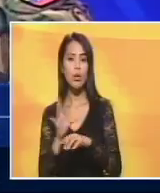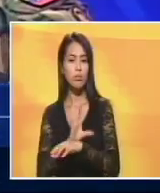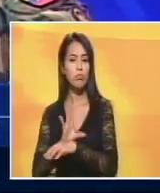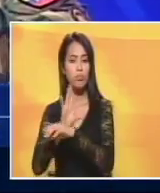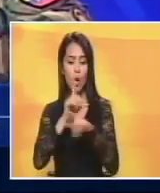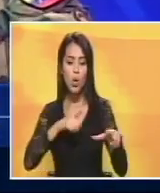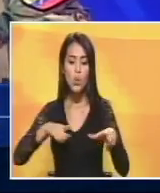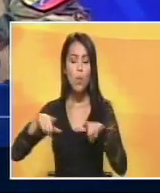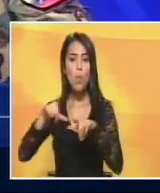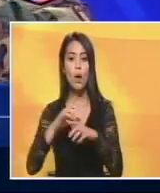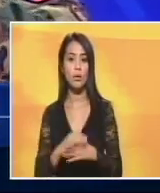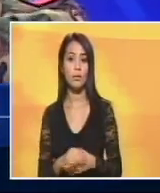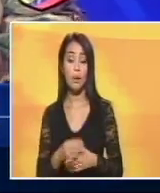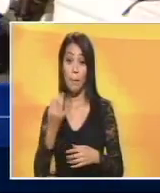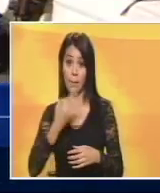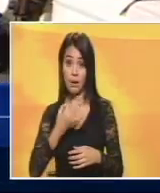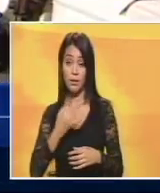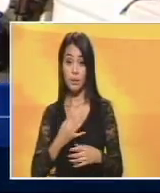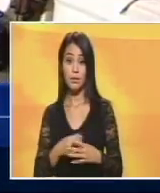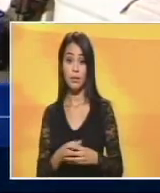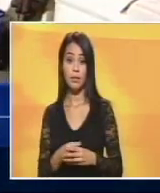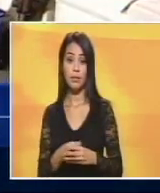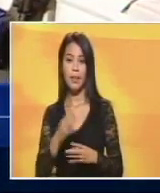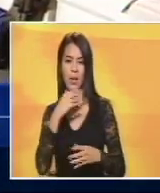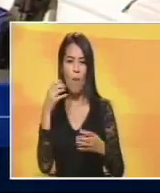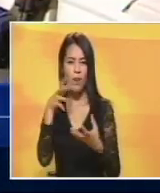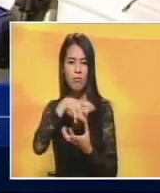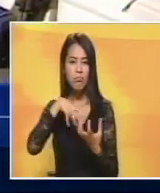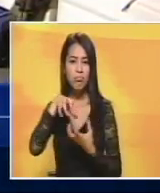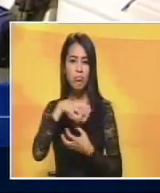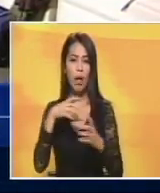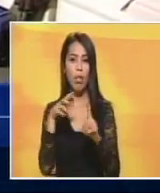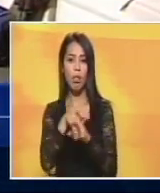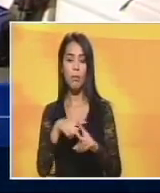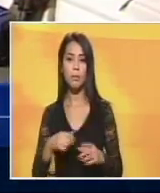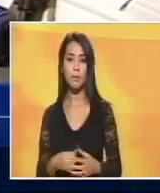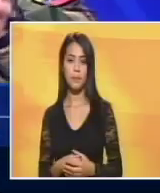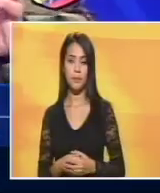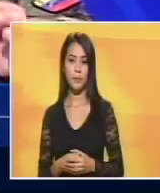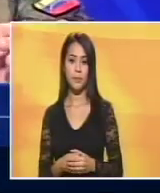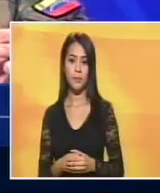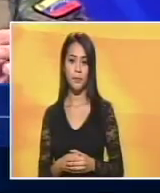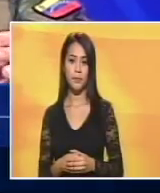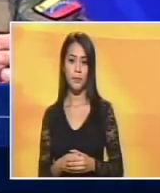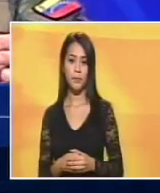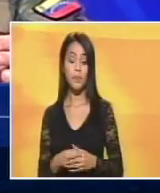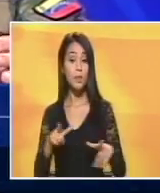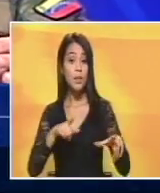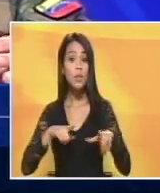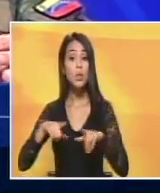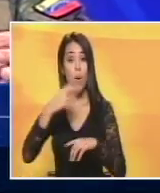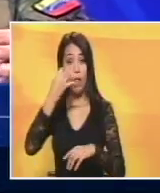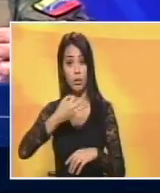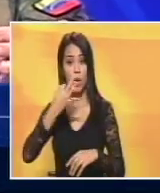para garantizar que no haya instigación a la violencia. Las zonas de